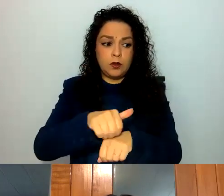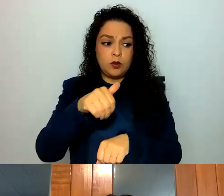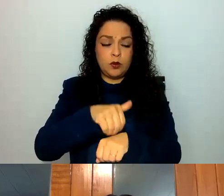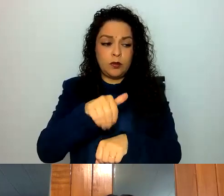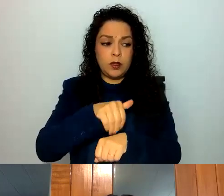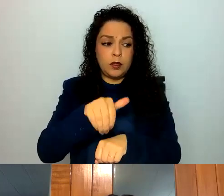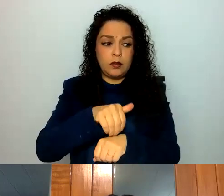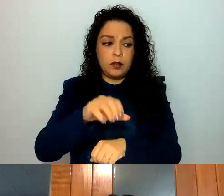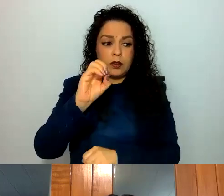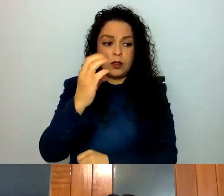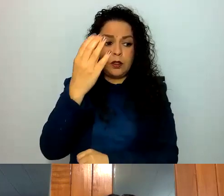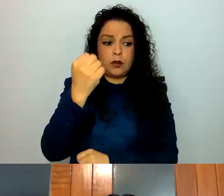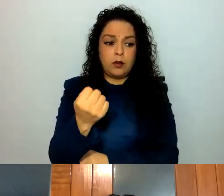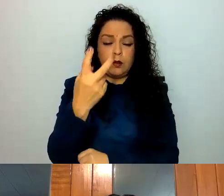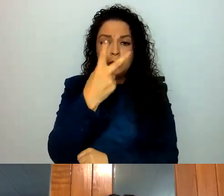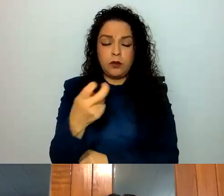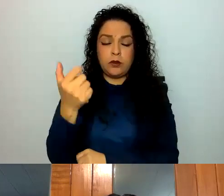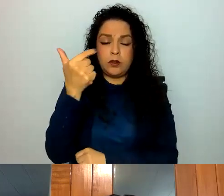folio